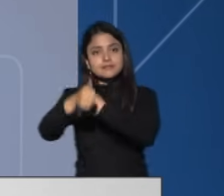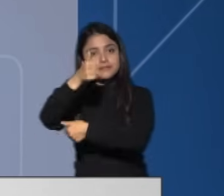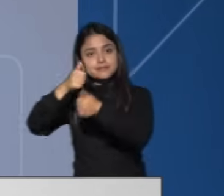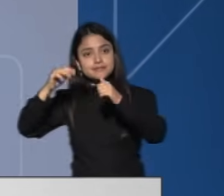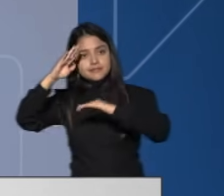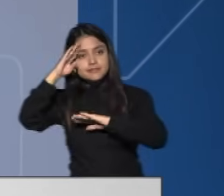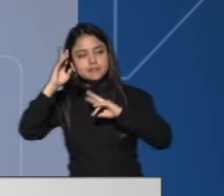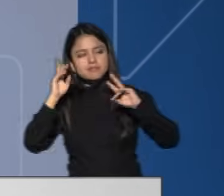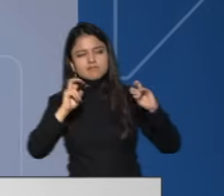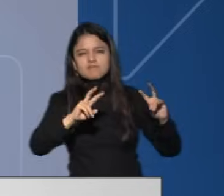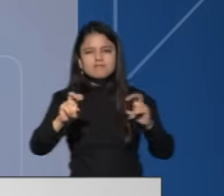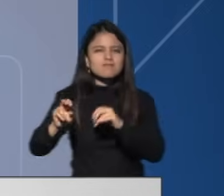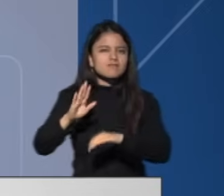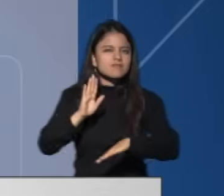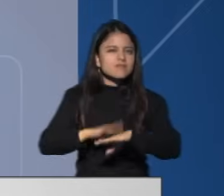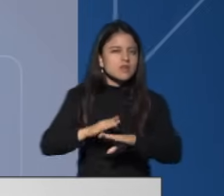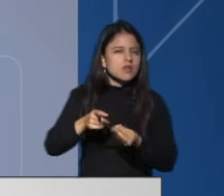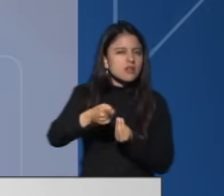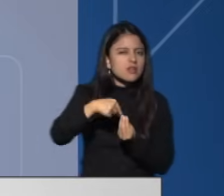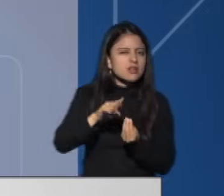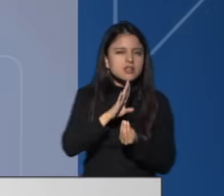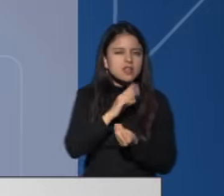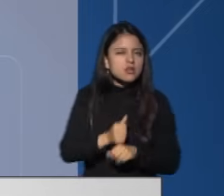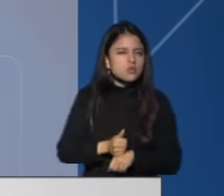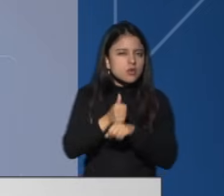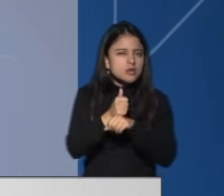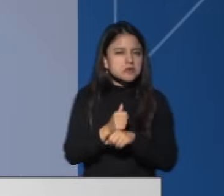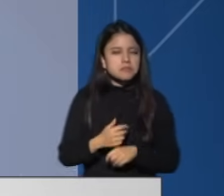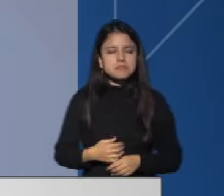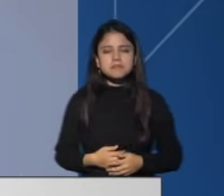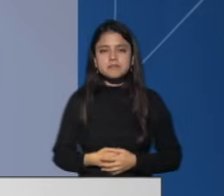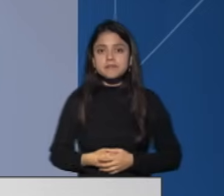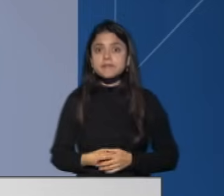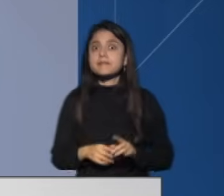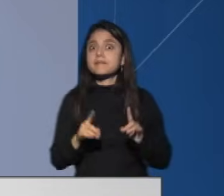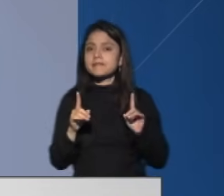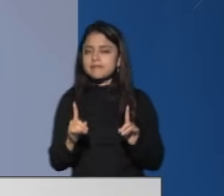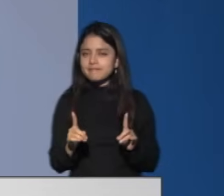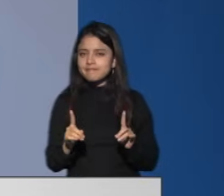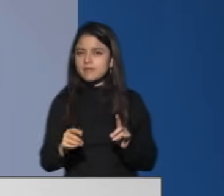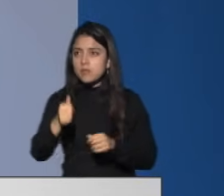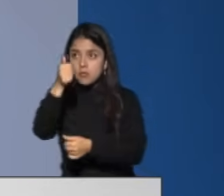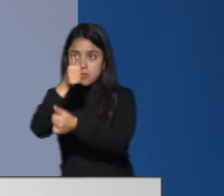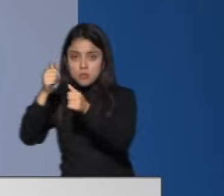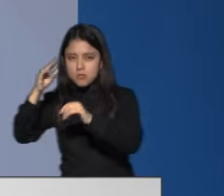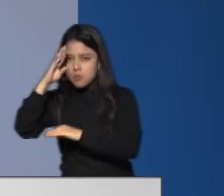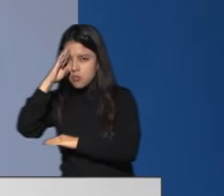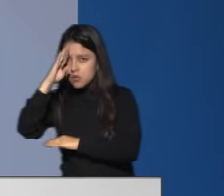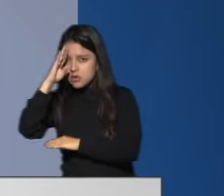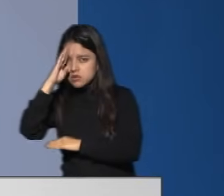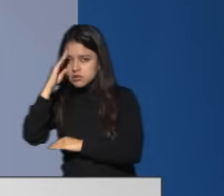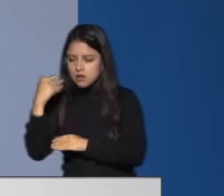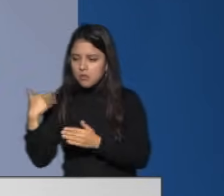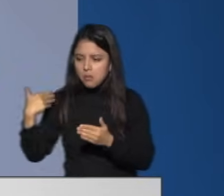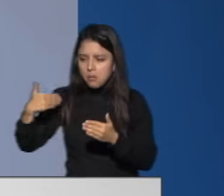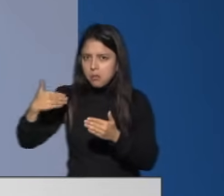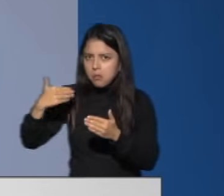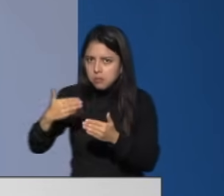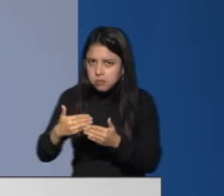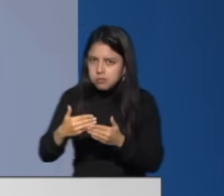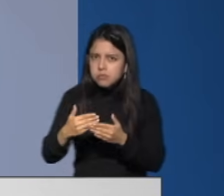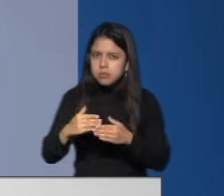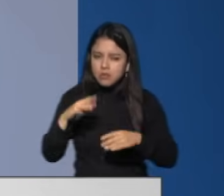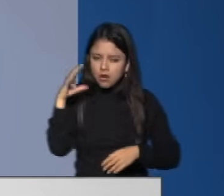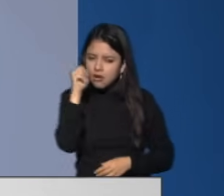para establecer qué organización estaría detrás del envío de esta droga. Cabe resaltar que la Policía Nacional en lo corrido del presente año ha logrado